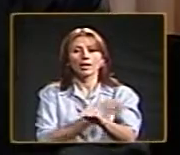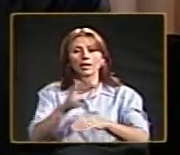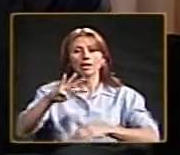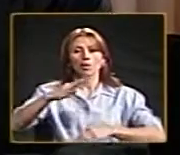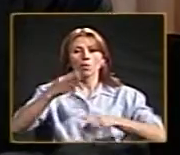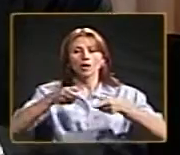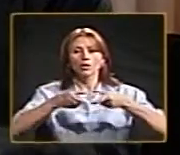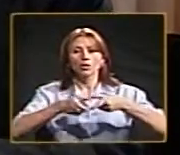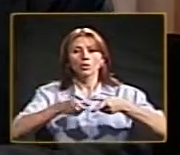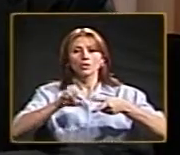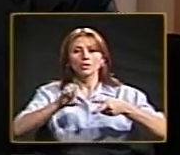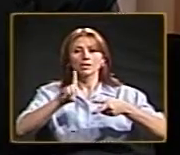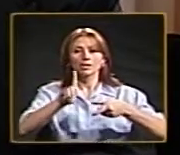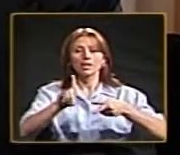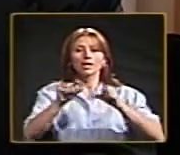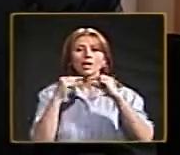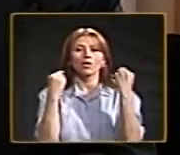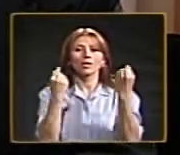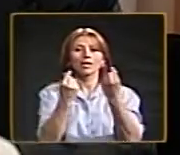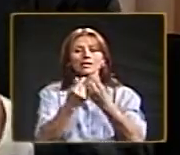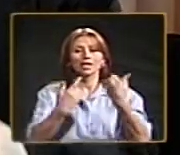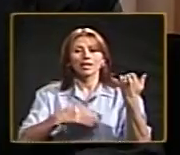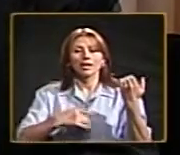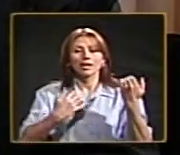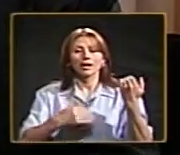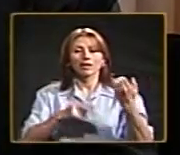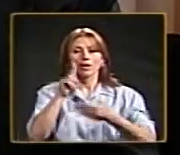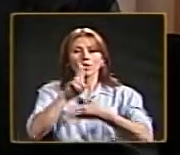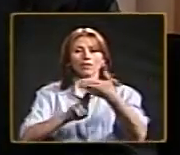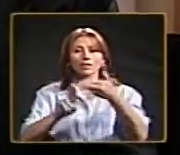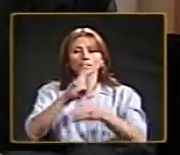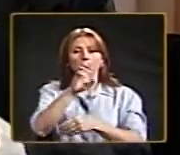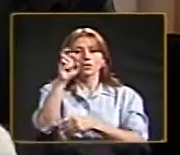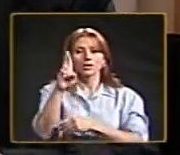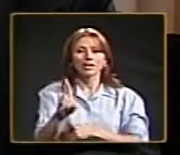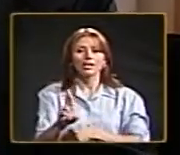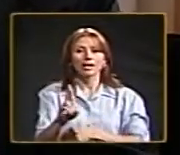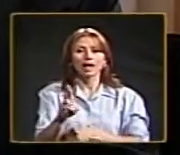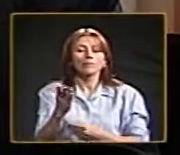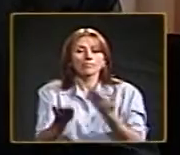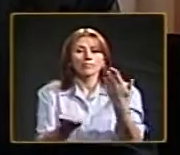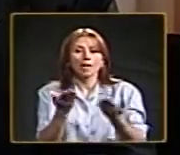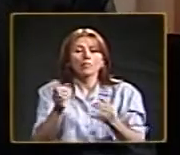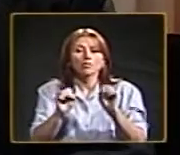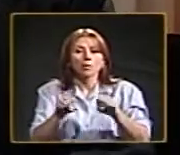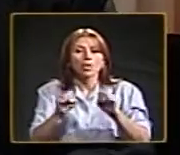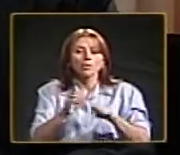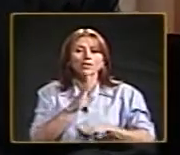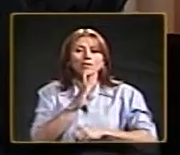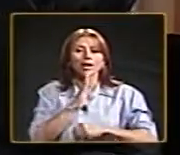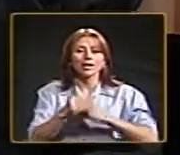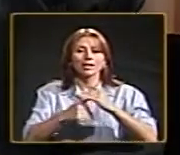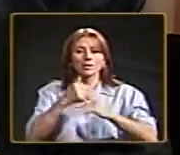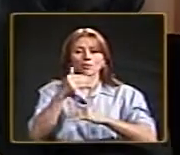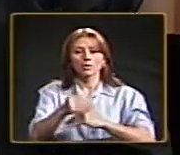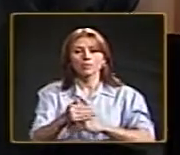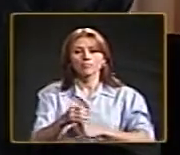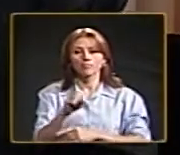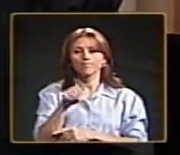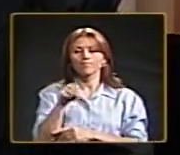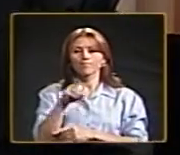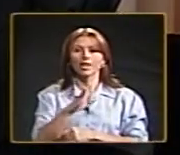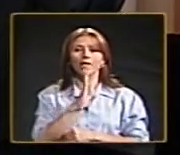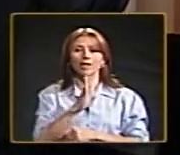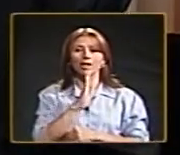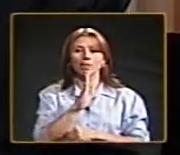cuarto disco compacto de la Orquesta de Guitarra de la Universidad de Costa Rica, de la cual tal vez podamos hablar dentro de unos momentos. Hablaremos en su momento para